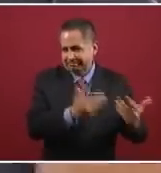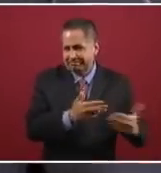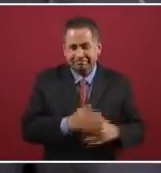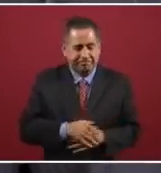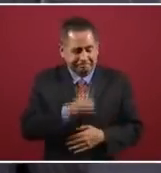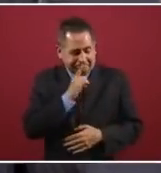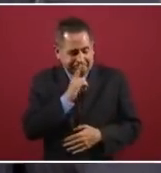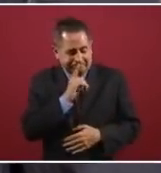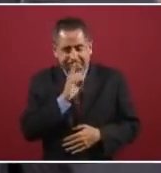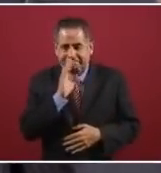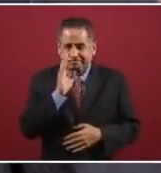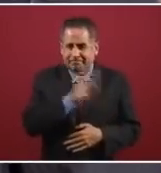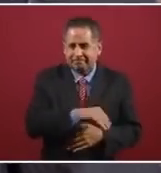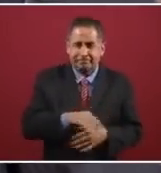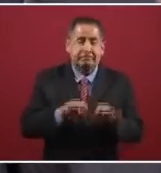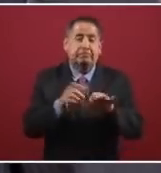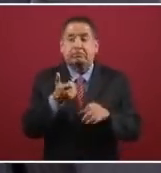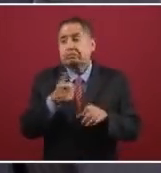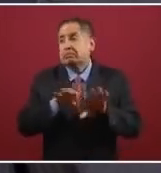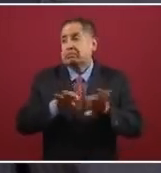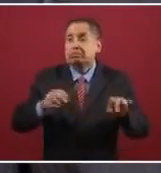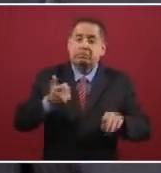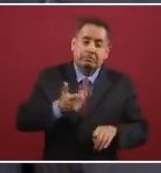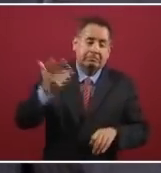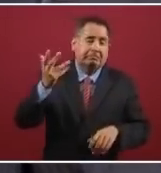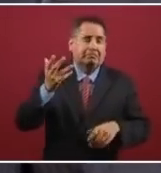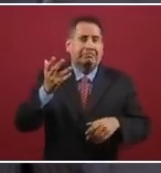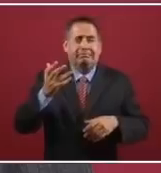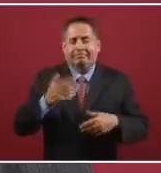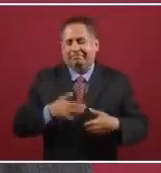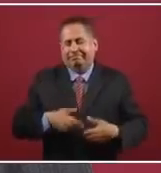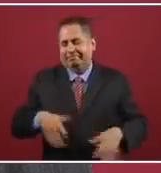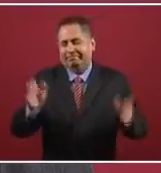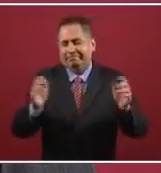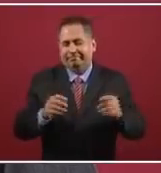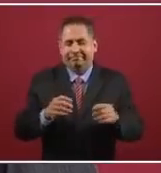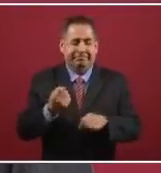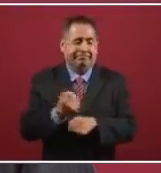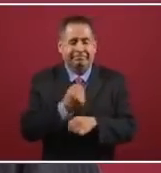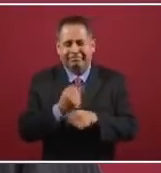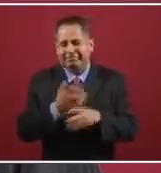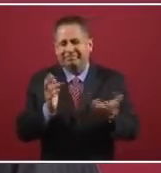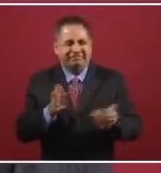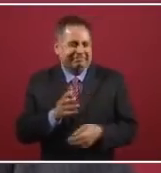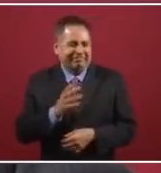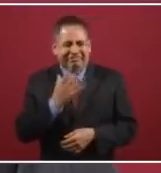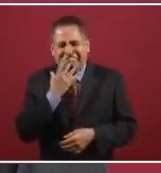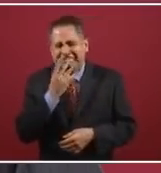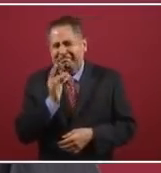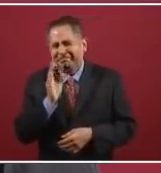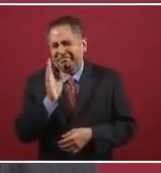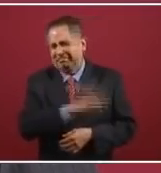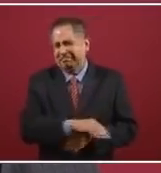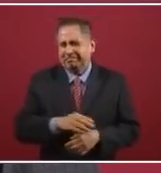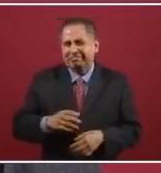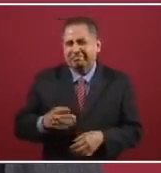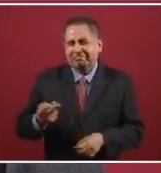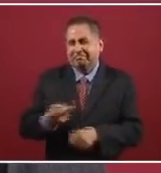Nada. Que la longaniza y que los zapatos. No, no pasa